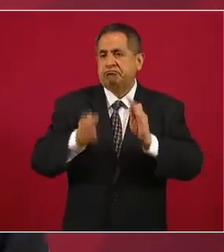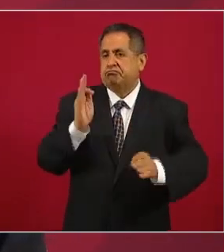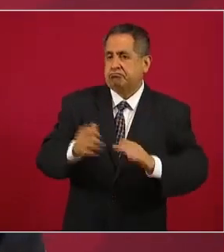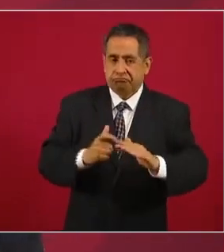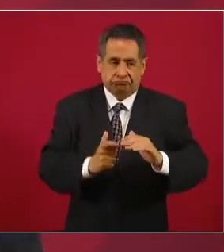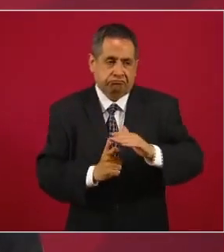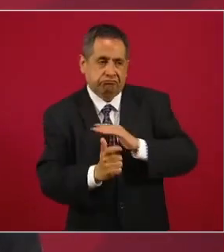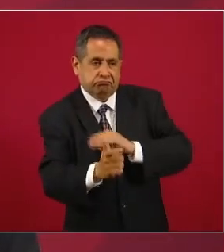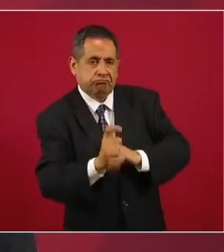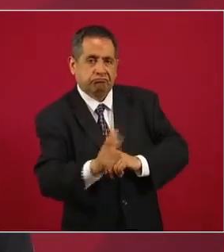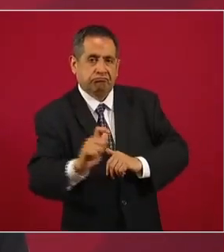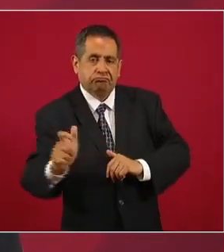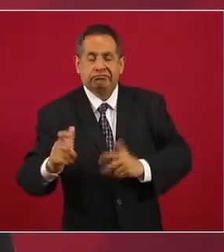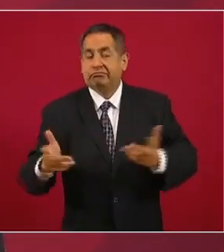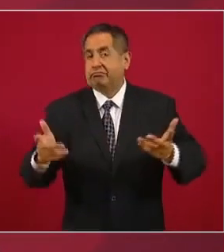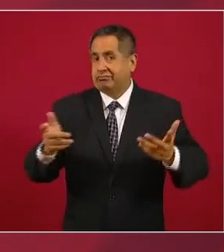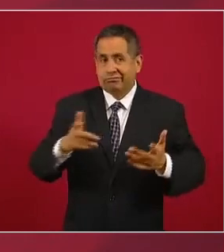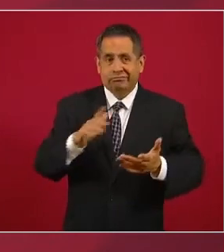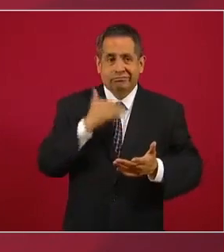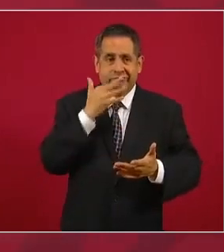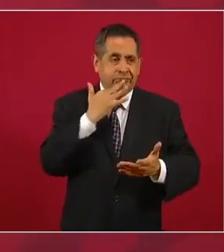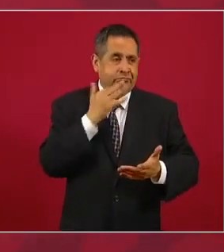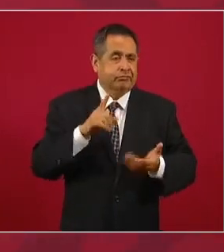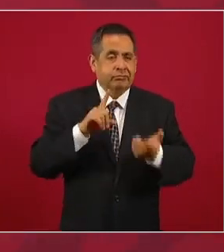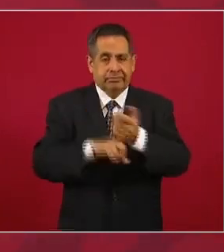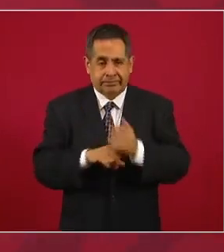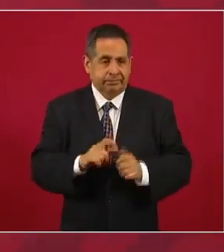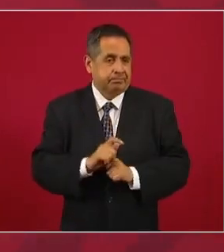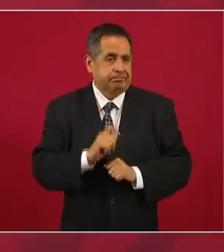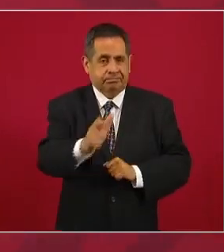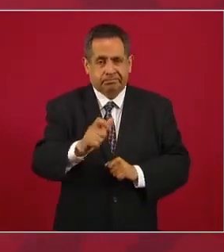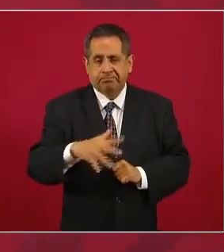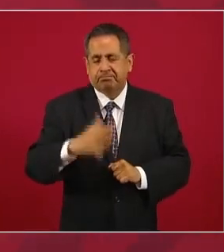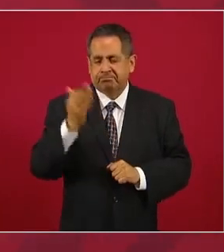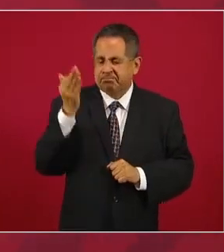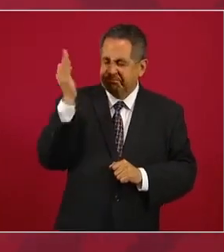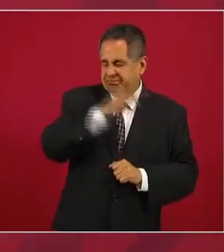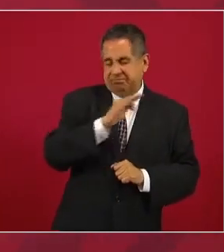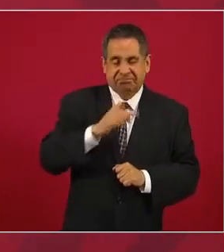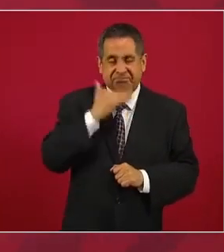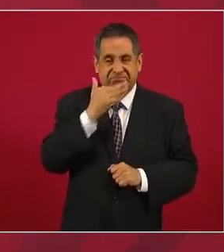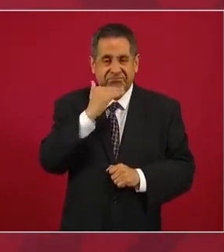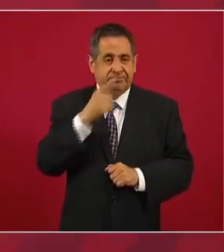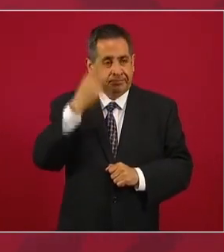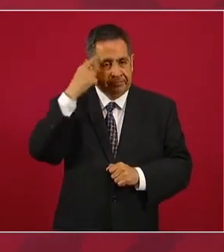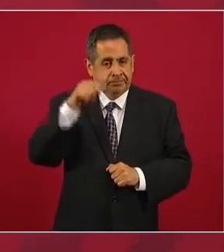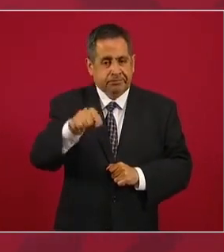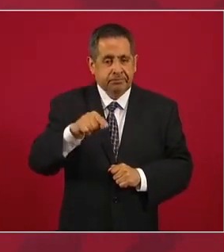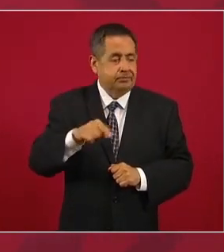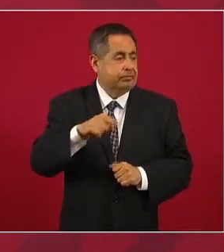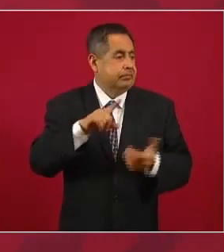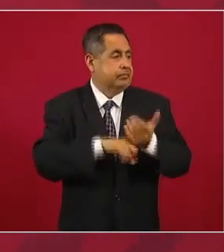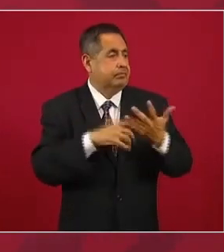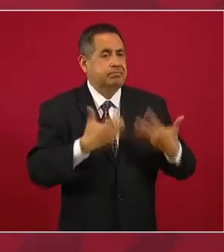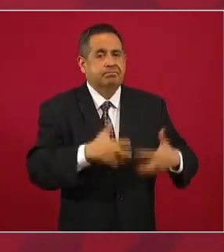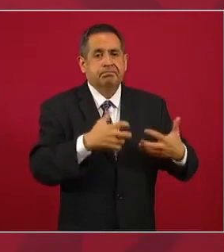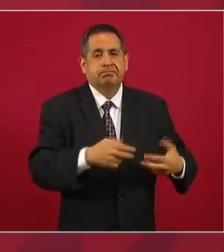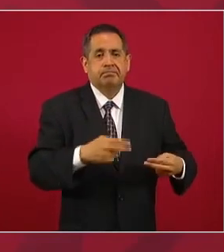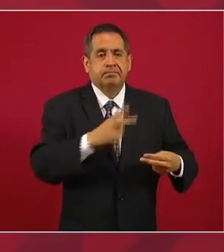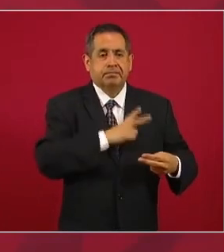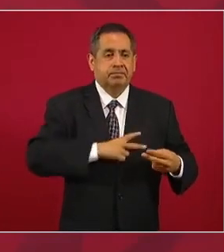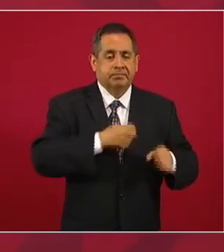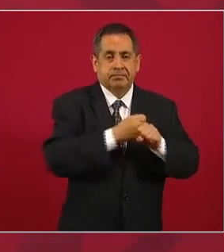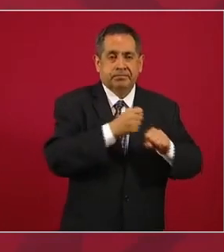así como en la compra fraudulenta de la planta de fertilizantes